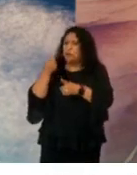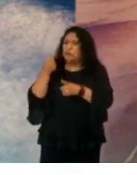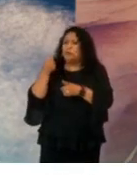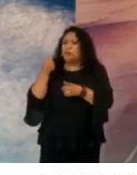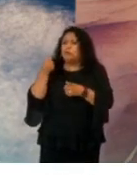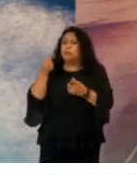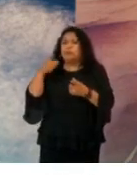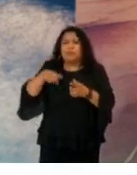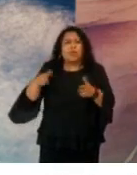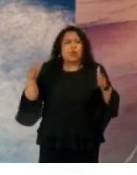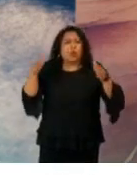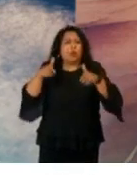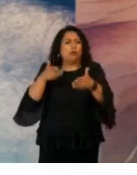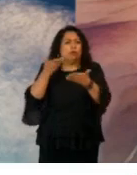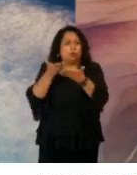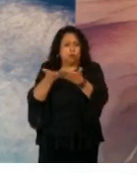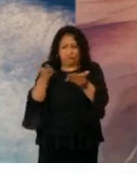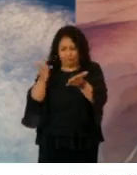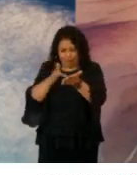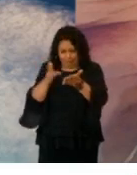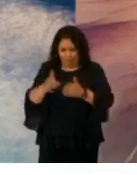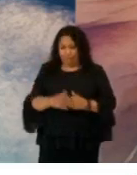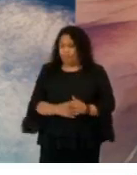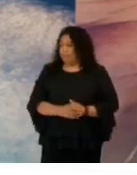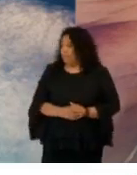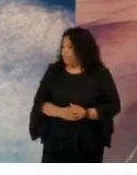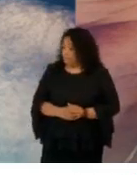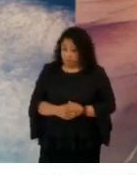en este encuentro? Gracias. Muchas